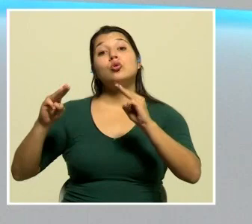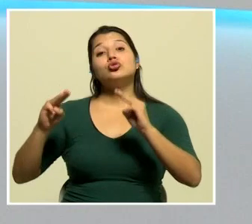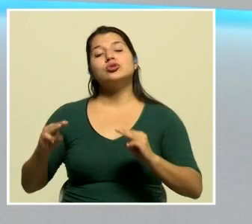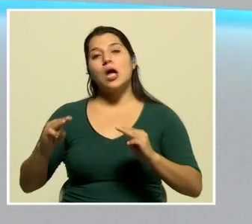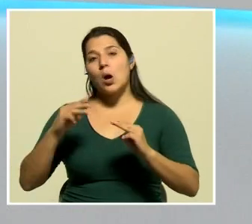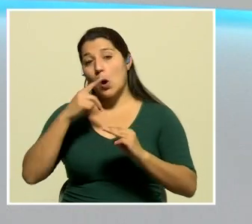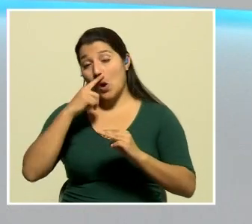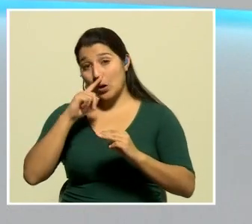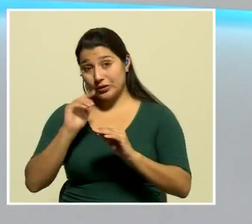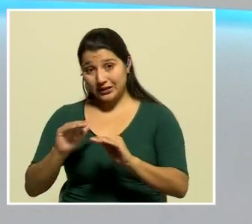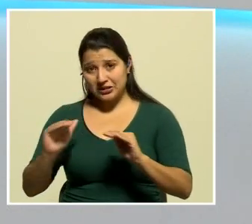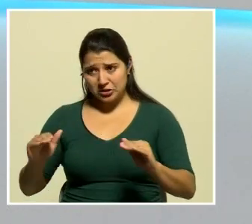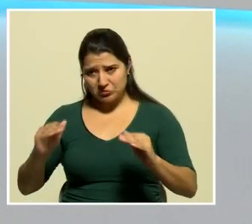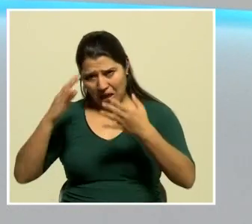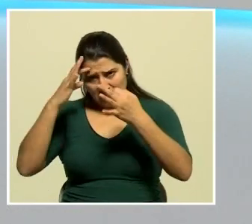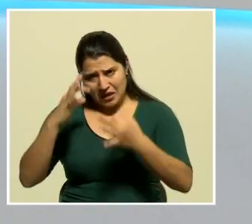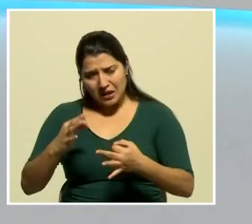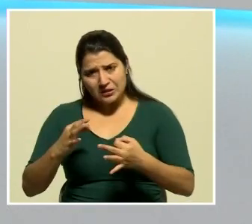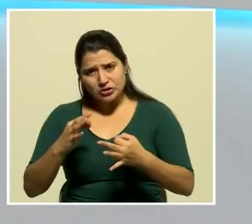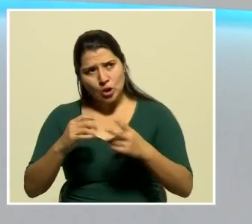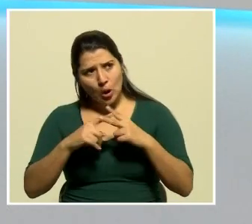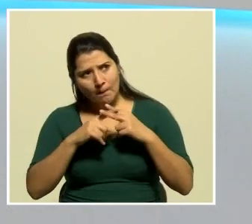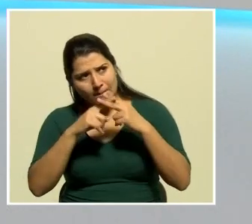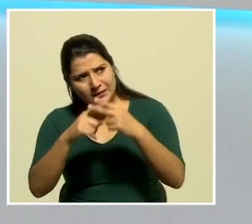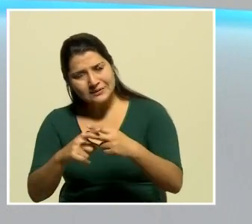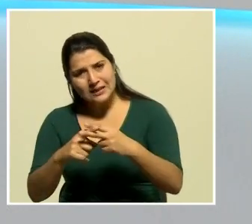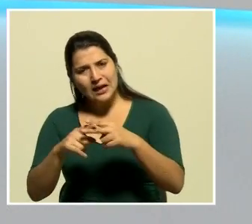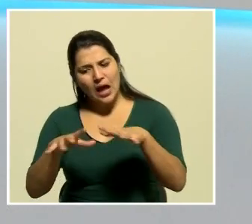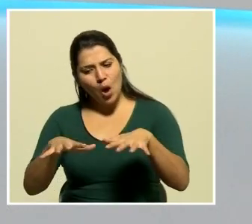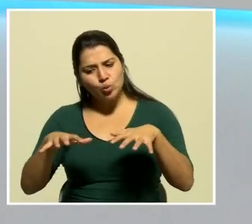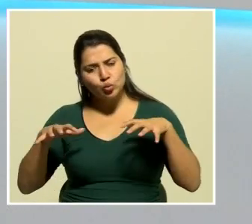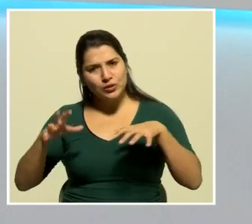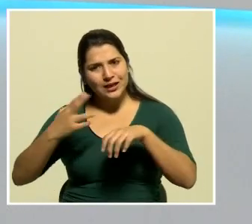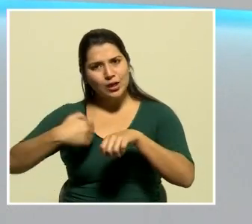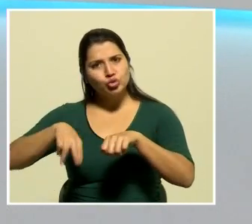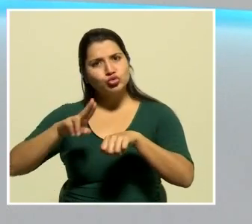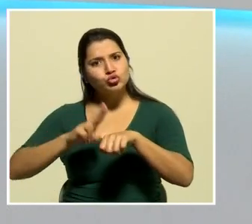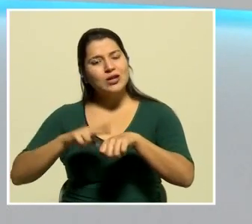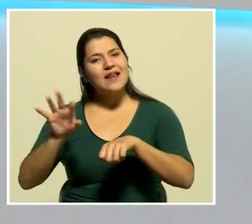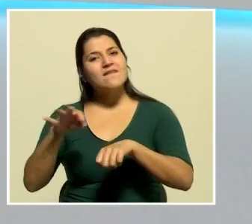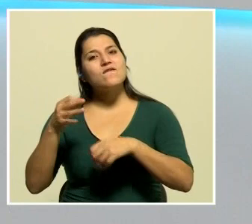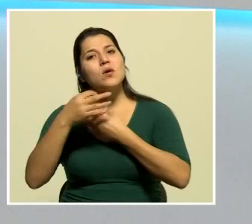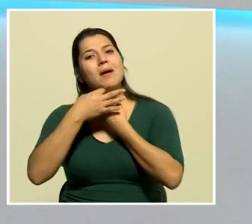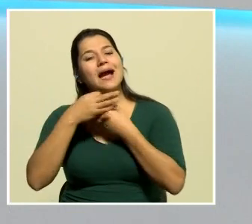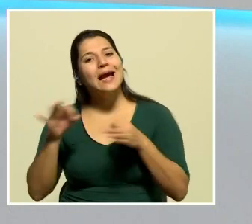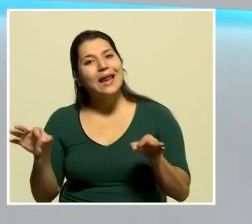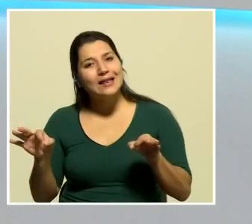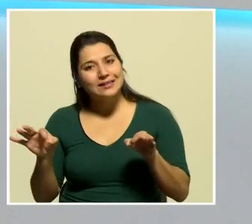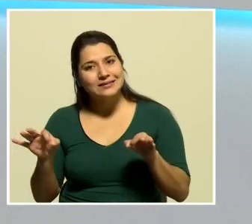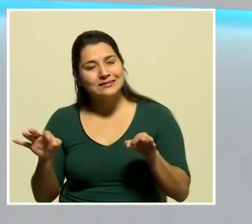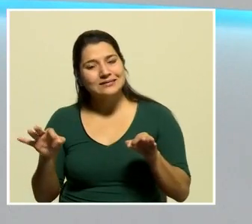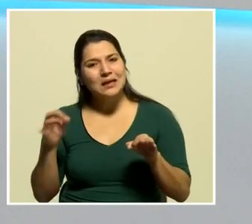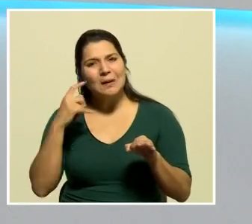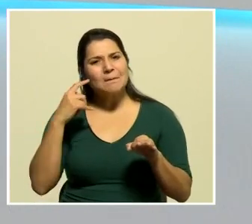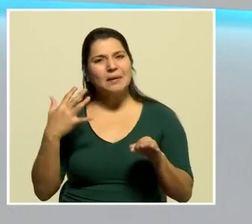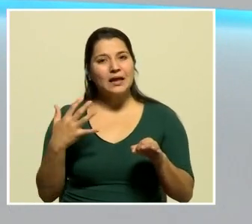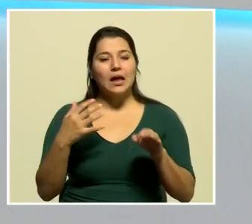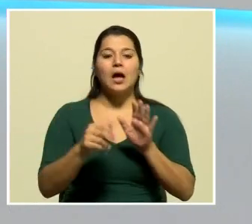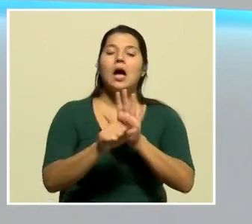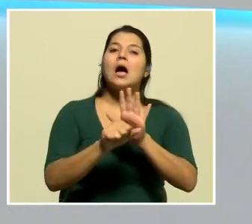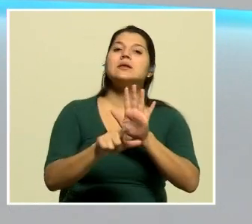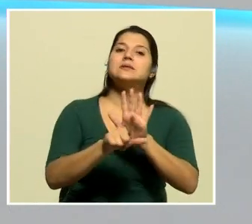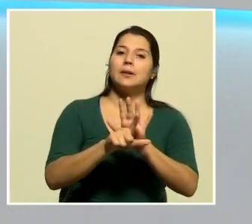decidió facilitar el Teatro Auditorio Nacional de manera gratuita para que la